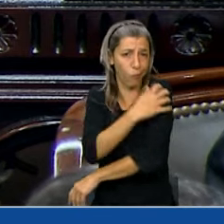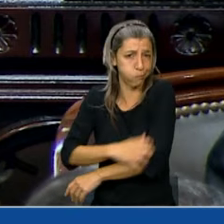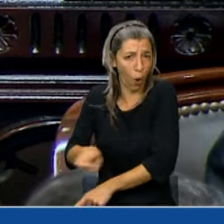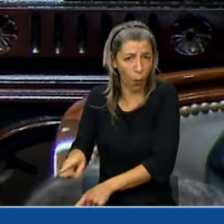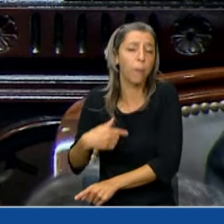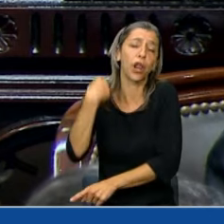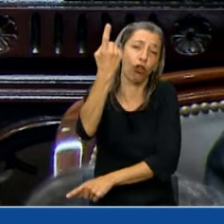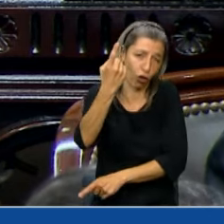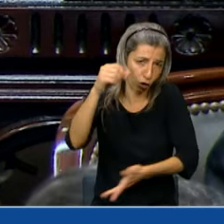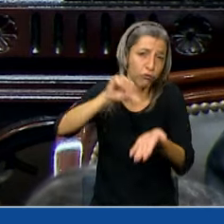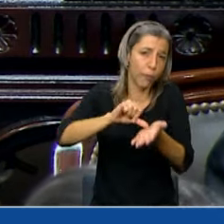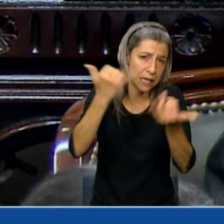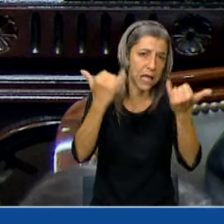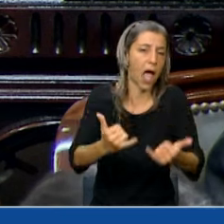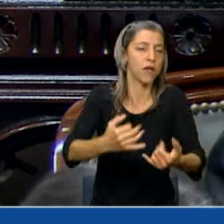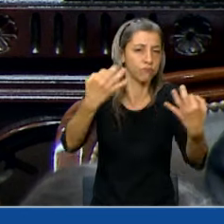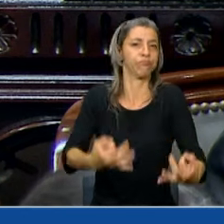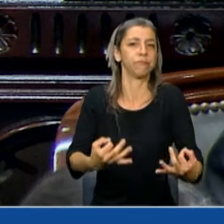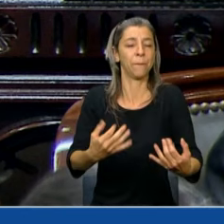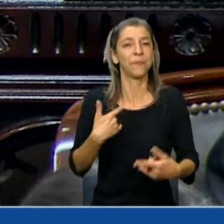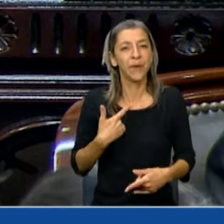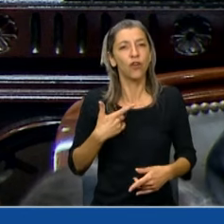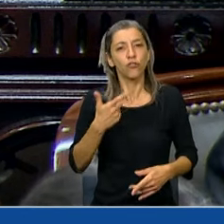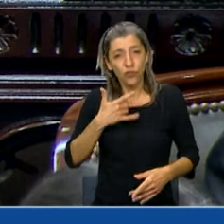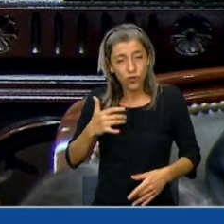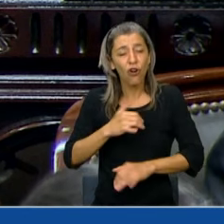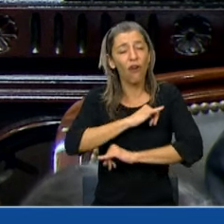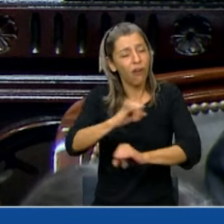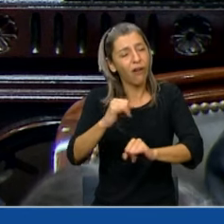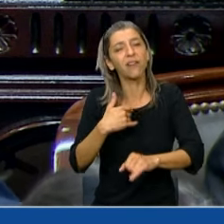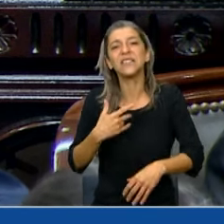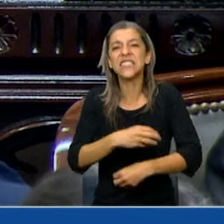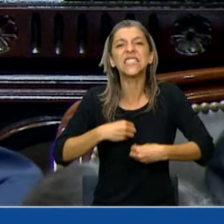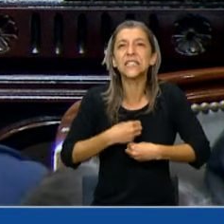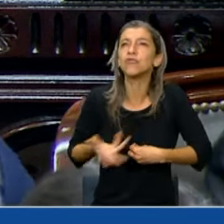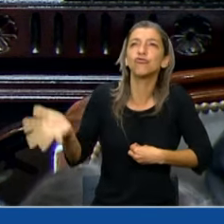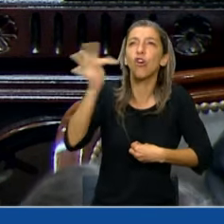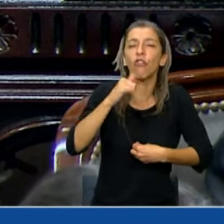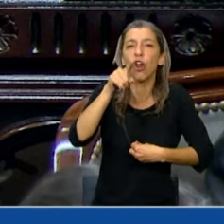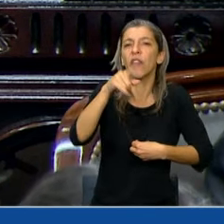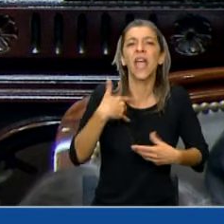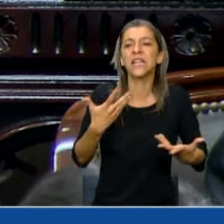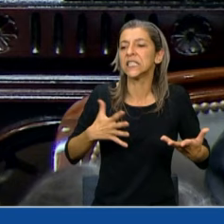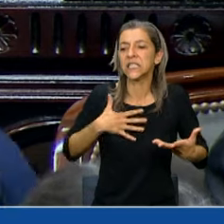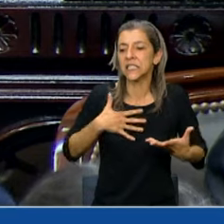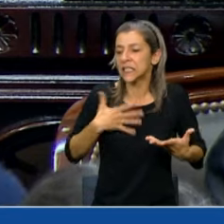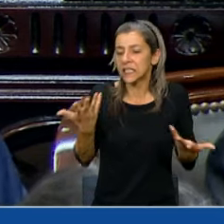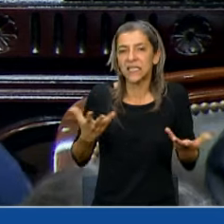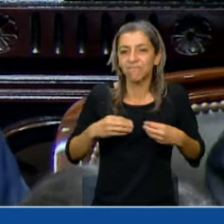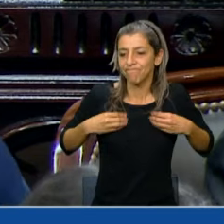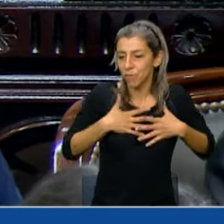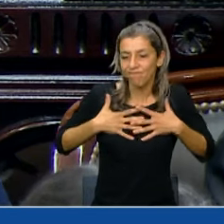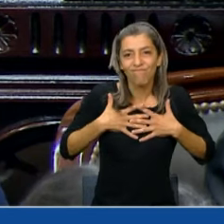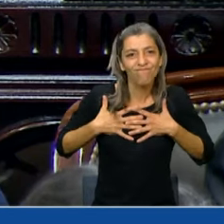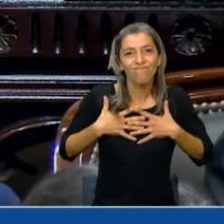Confieso que cada día de mi vida que estaba fuera sentía que no estaba en mi lugar que tenía que hacer algo para pertenecer a ese lugar así que que muchos de los